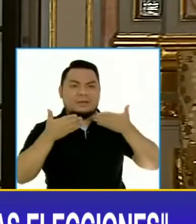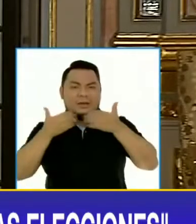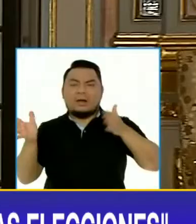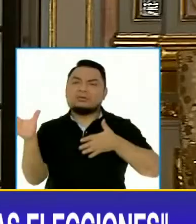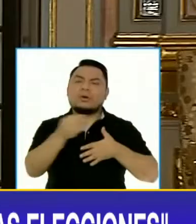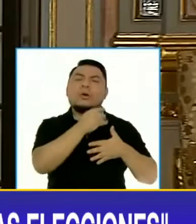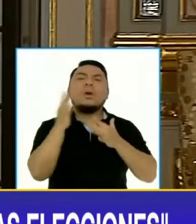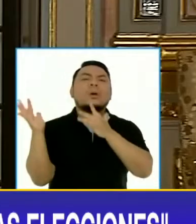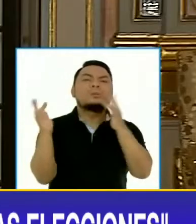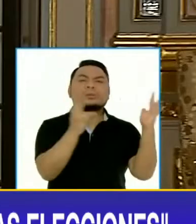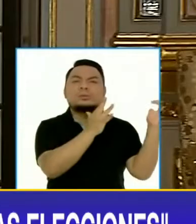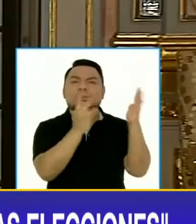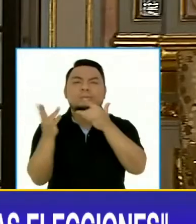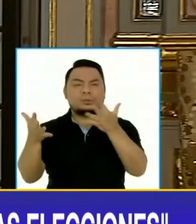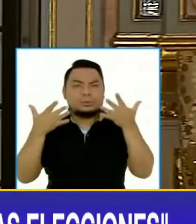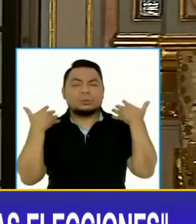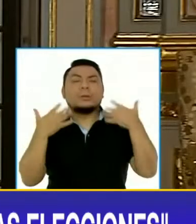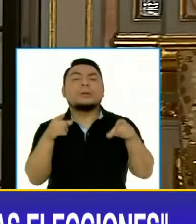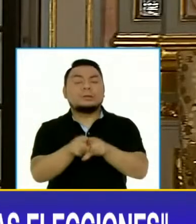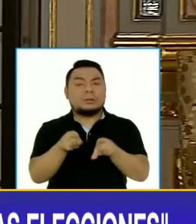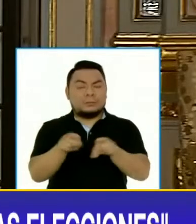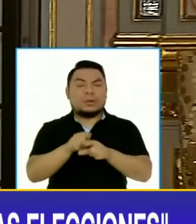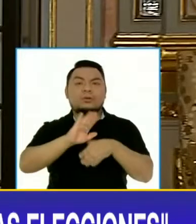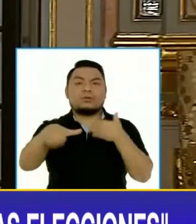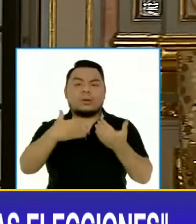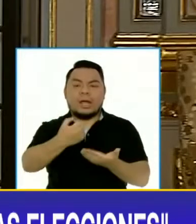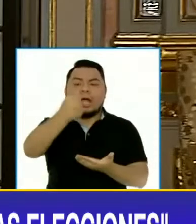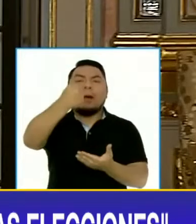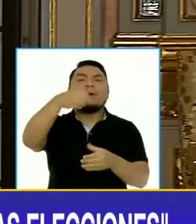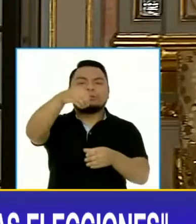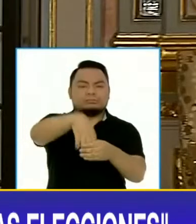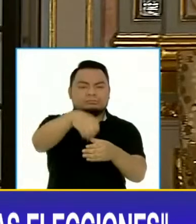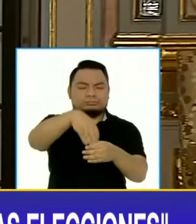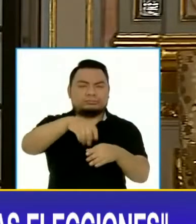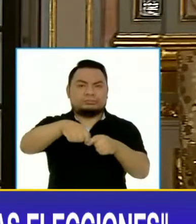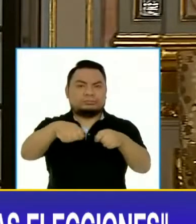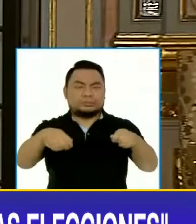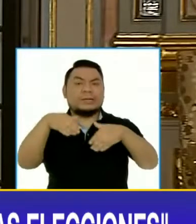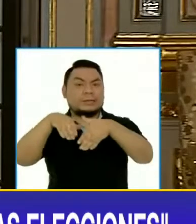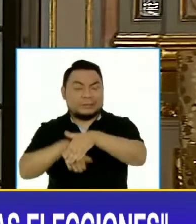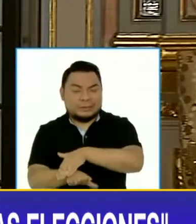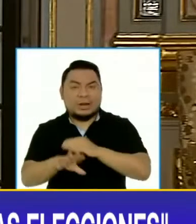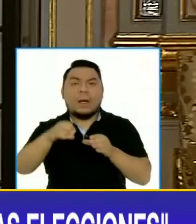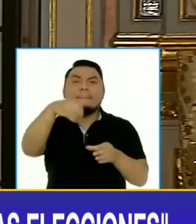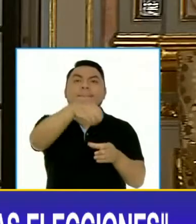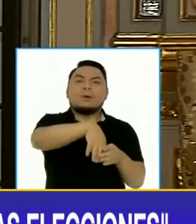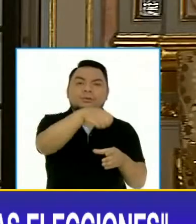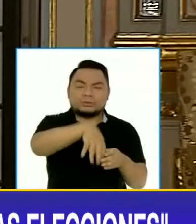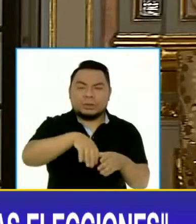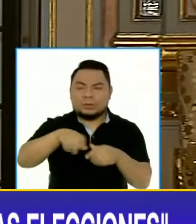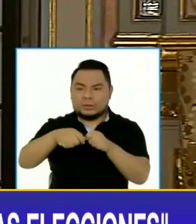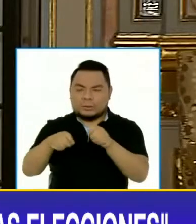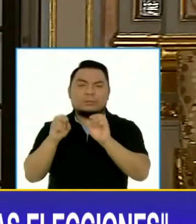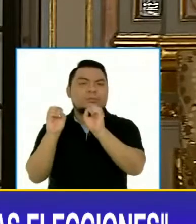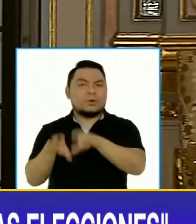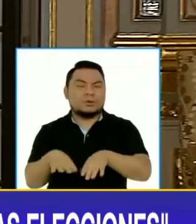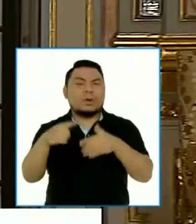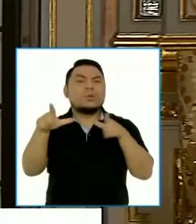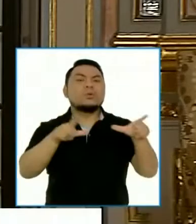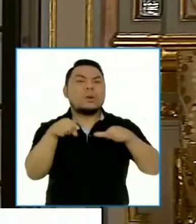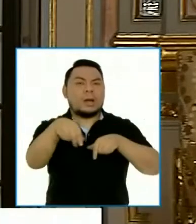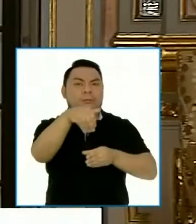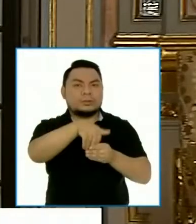la ventilación y la ubicación de bolsas para desechar residuos en el ingreso y dentro del lugar de